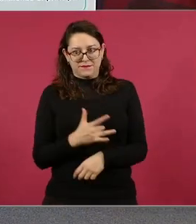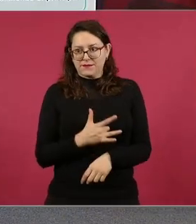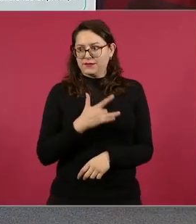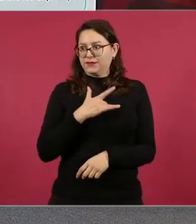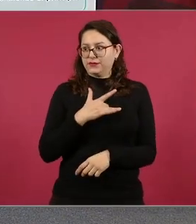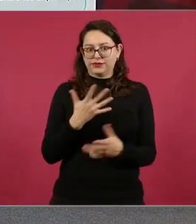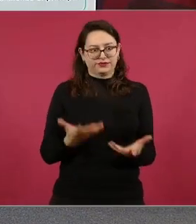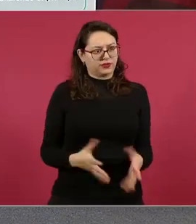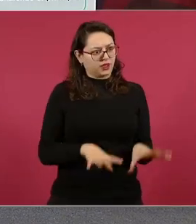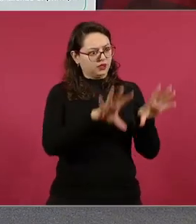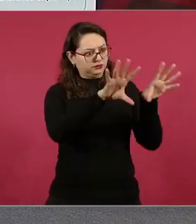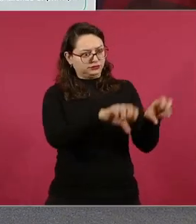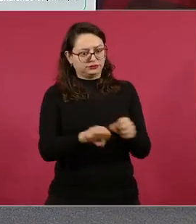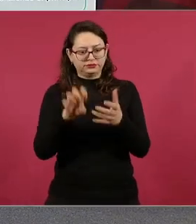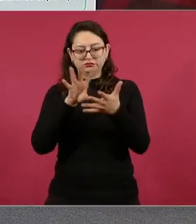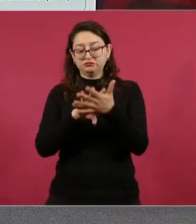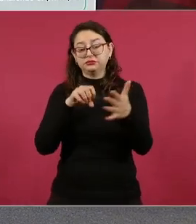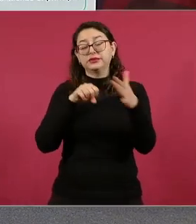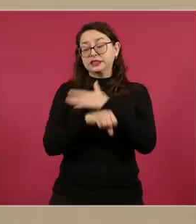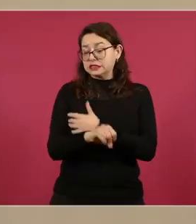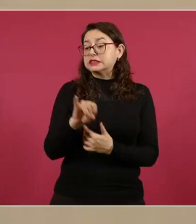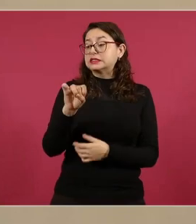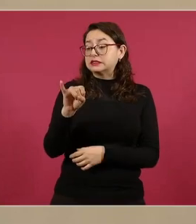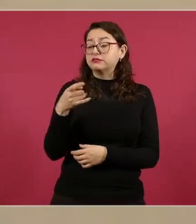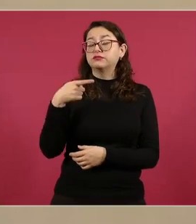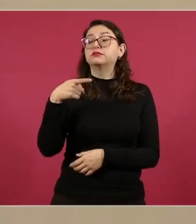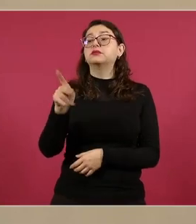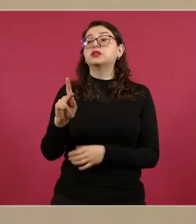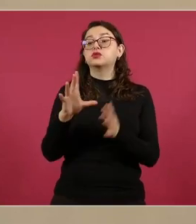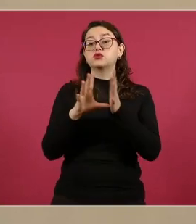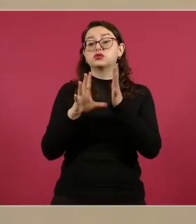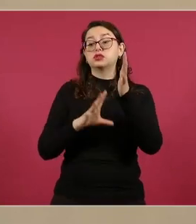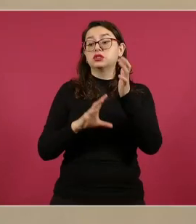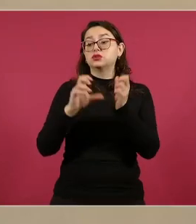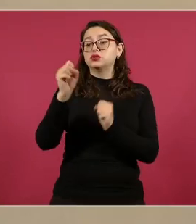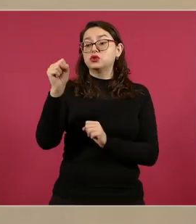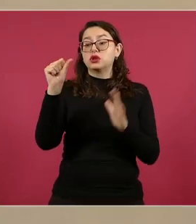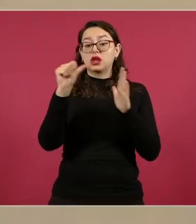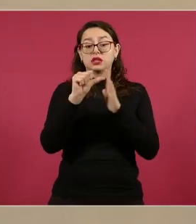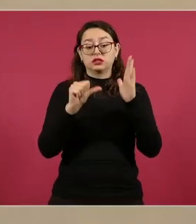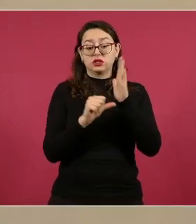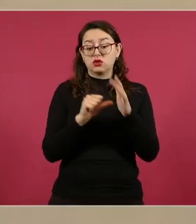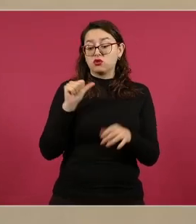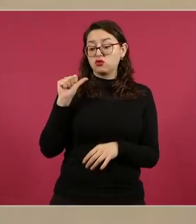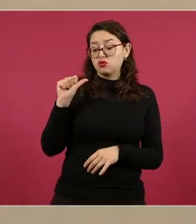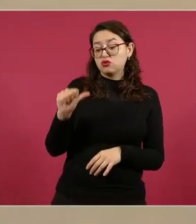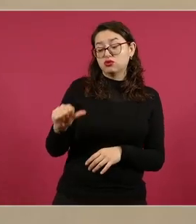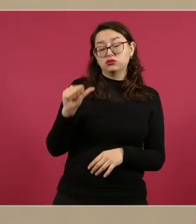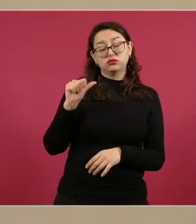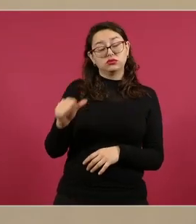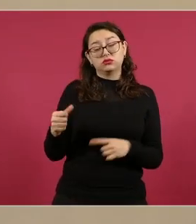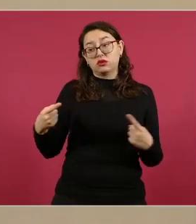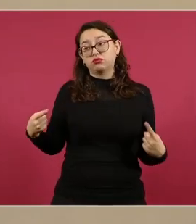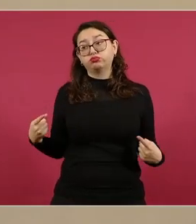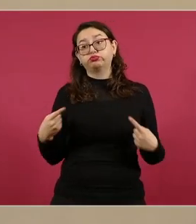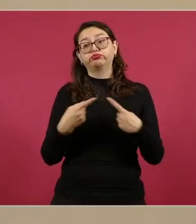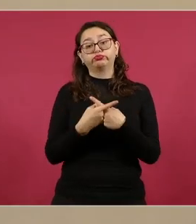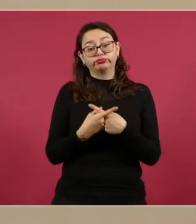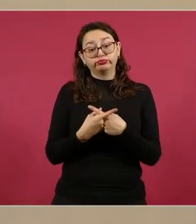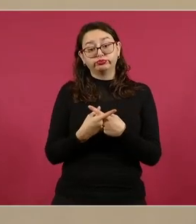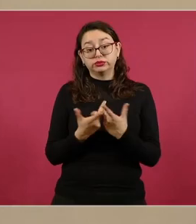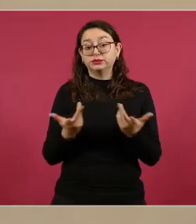disposición violaron el artículo 16 constitucional debido a que su detención no ocurrió en flagrancia, por lo que deberá